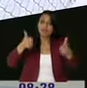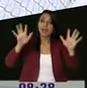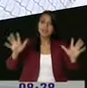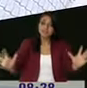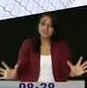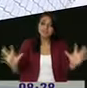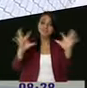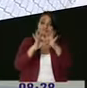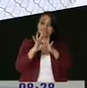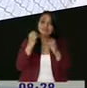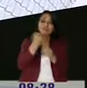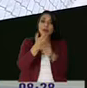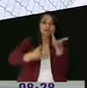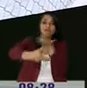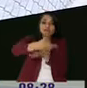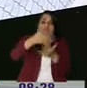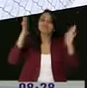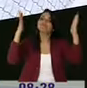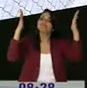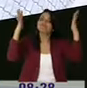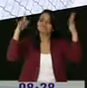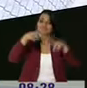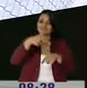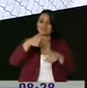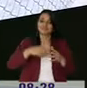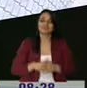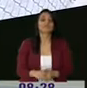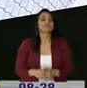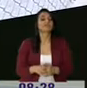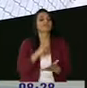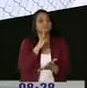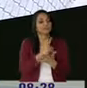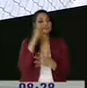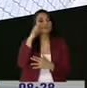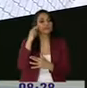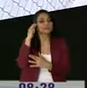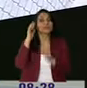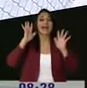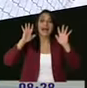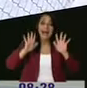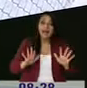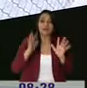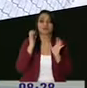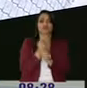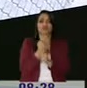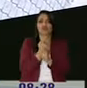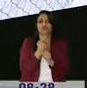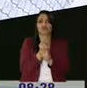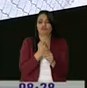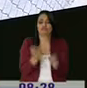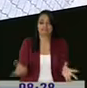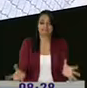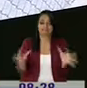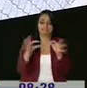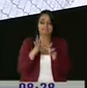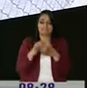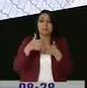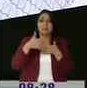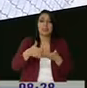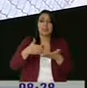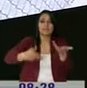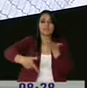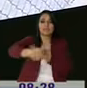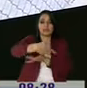mano se trabaja. Pónganles aplausos, mi querido Chili, porque así hay que trabajar de la mano en beneficio del sector. Bien